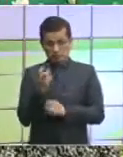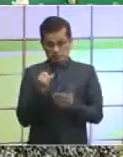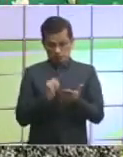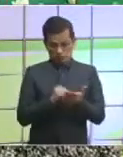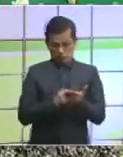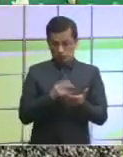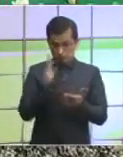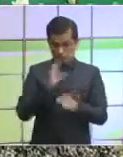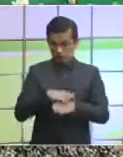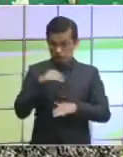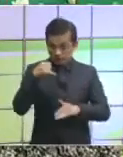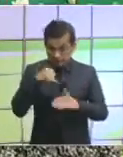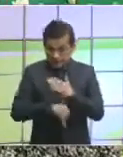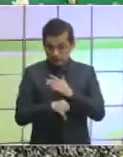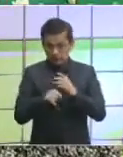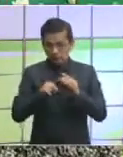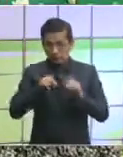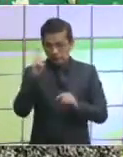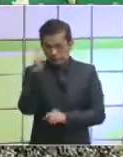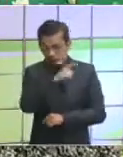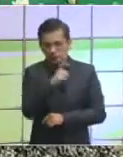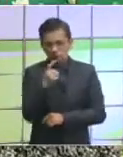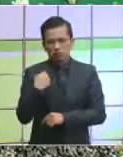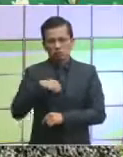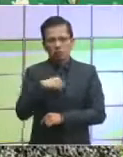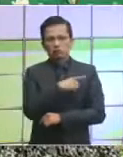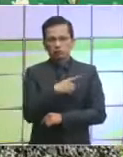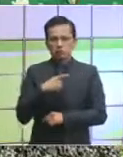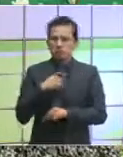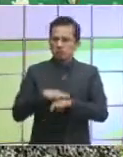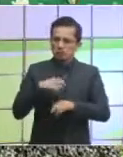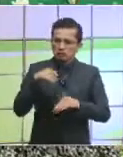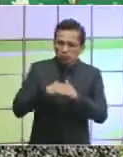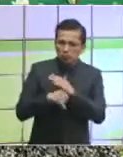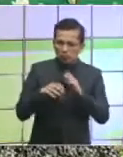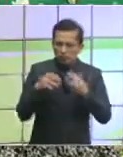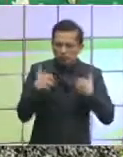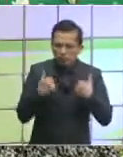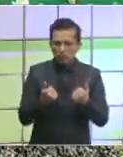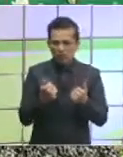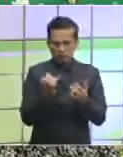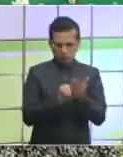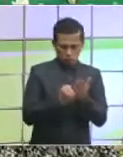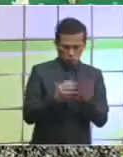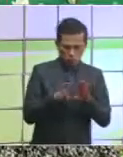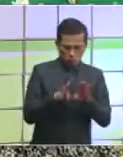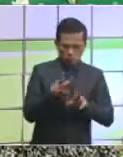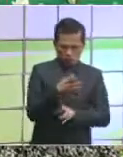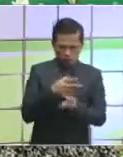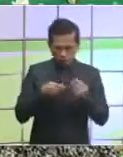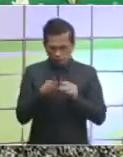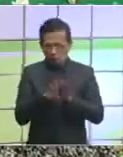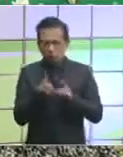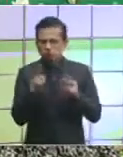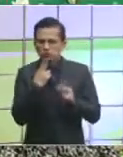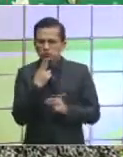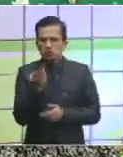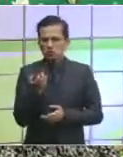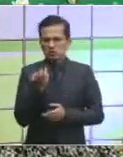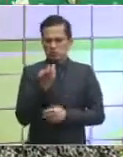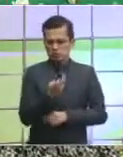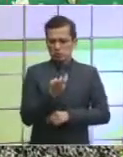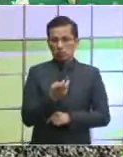técnica sí era muy importante entender la mecánica de los impuestos para contrastarlos entre lo que decían